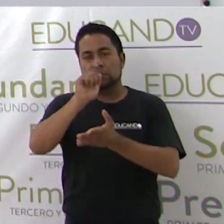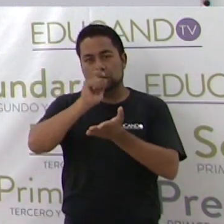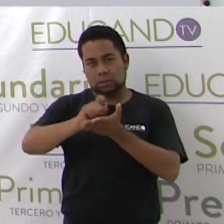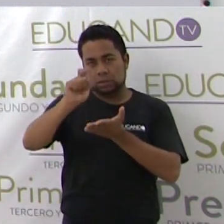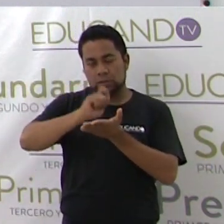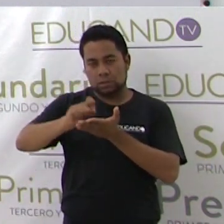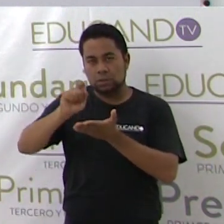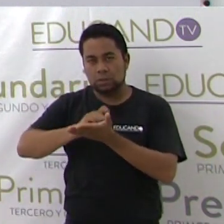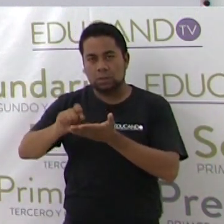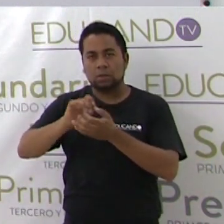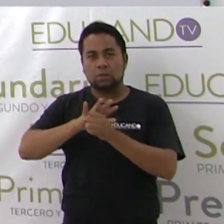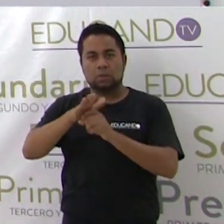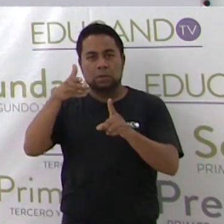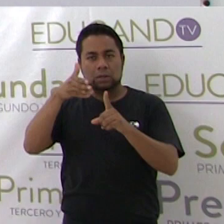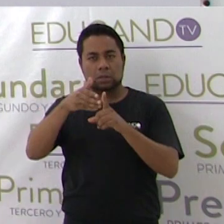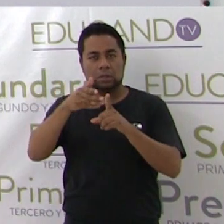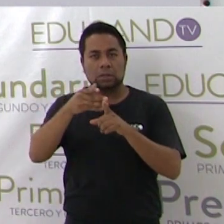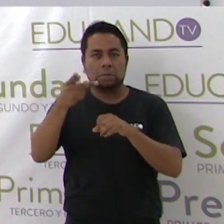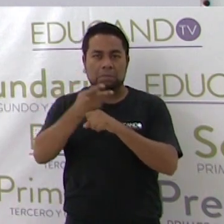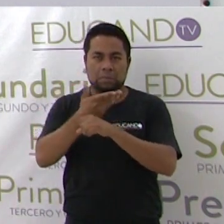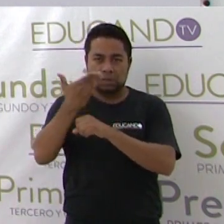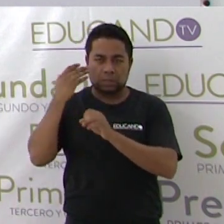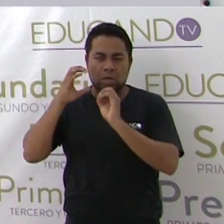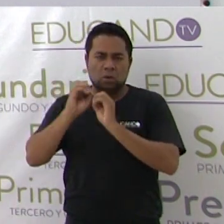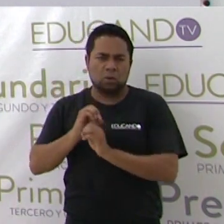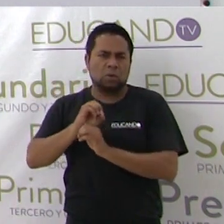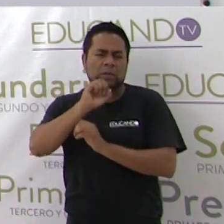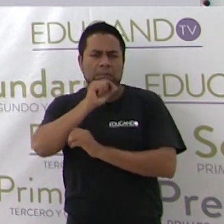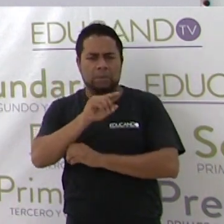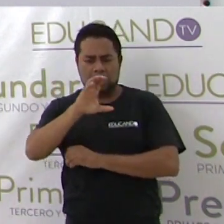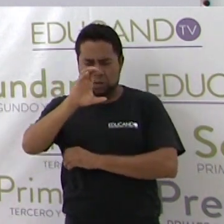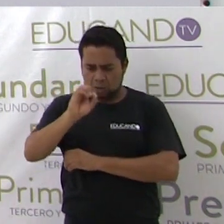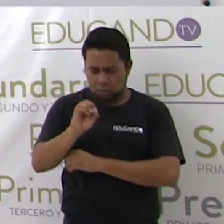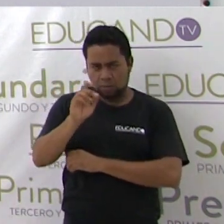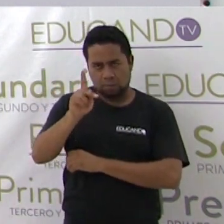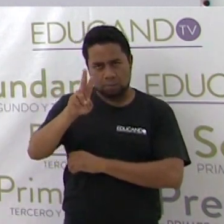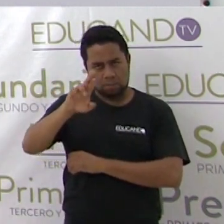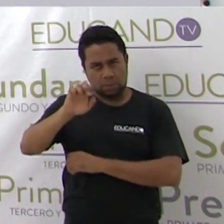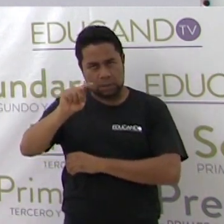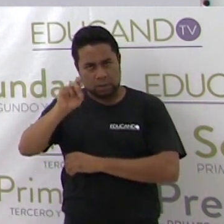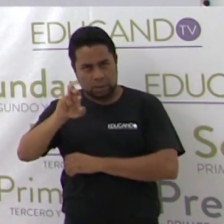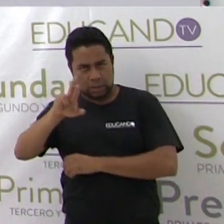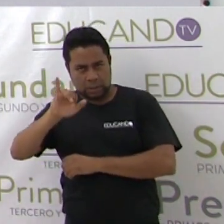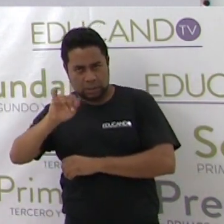escribir en lo que es pretérito y copretérito. Muy bien. Voy a iniciar